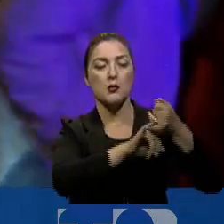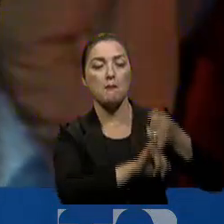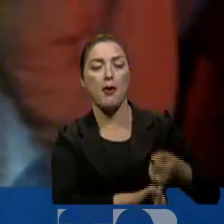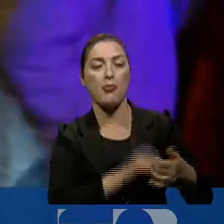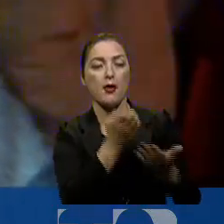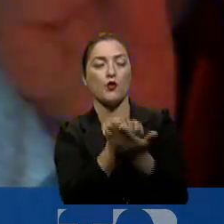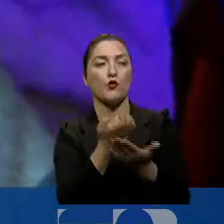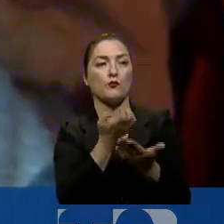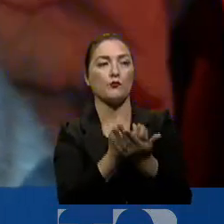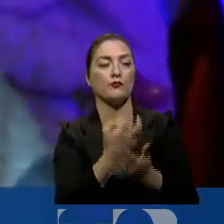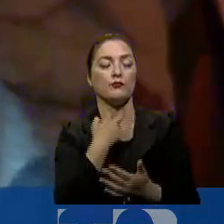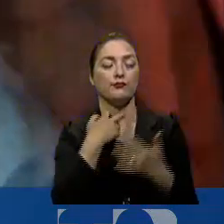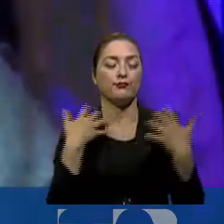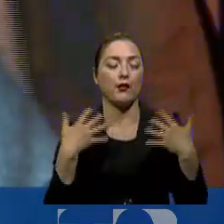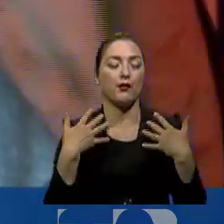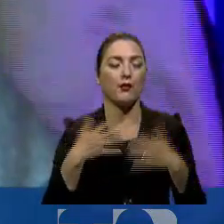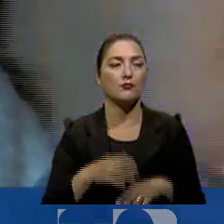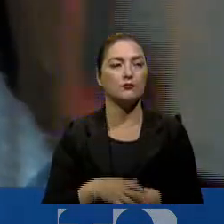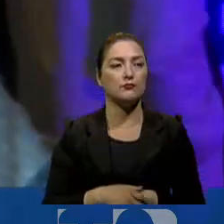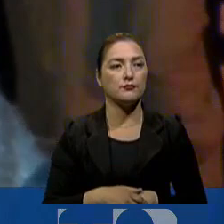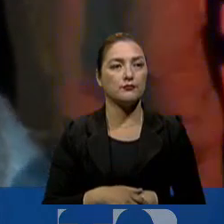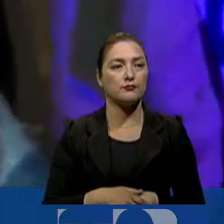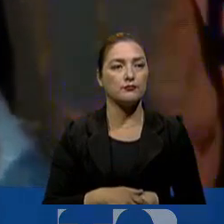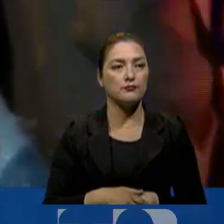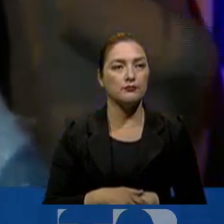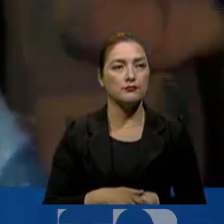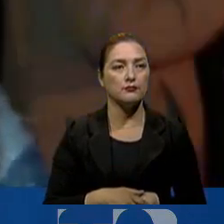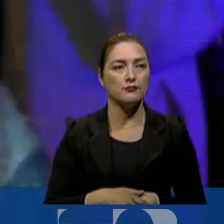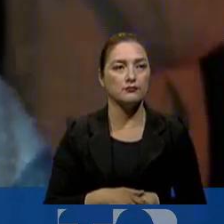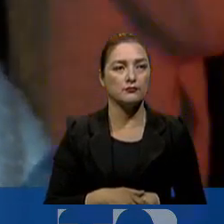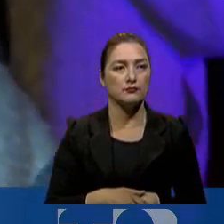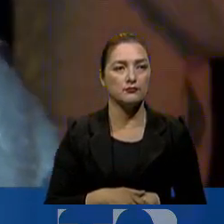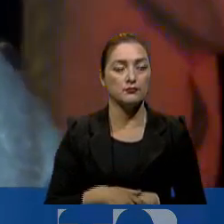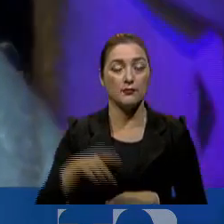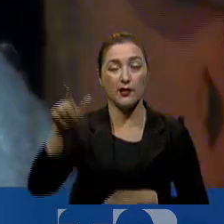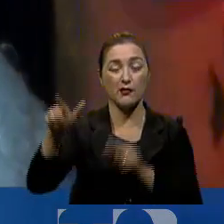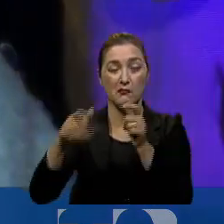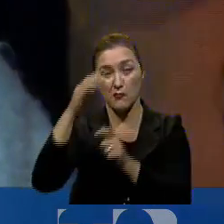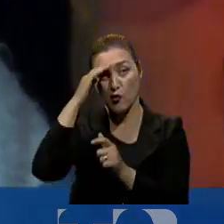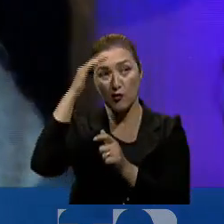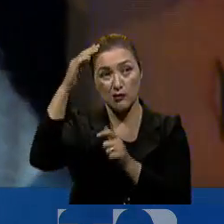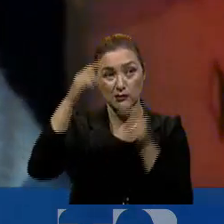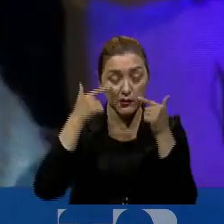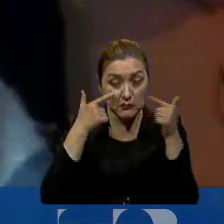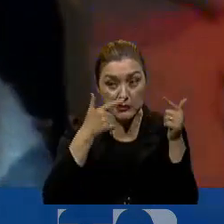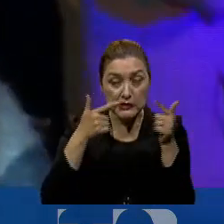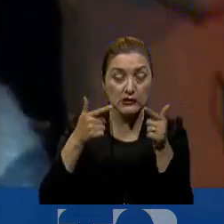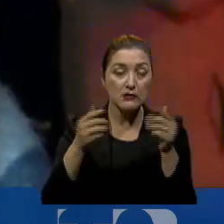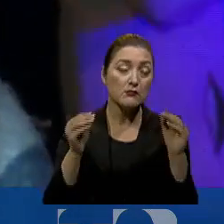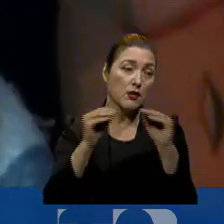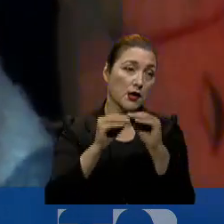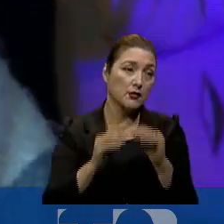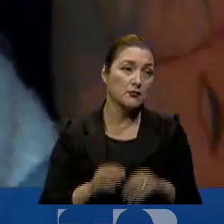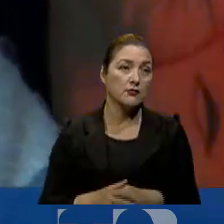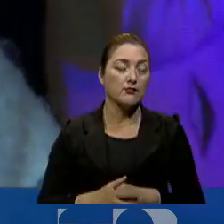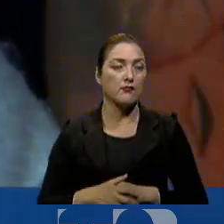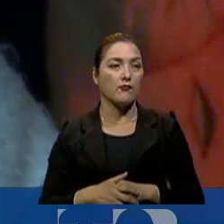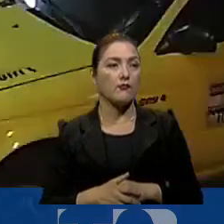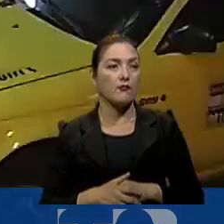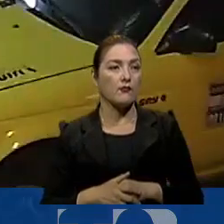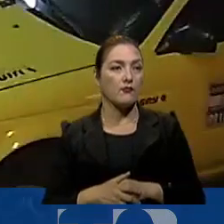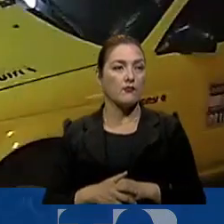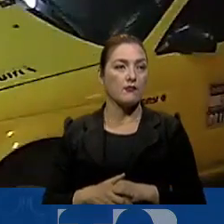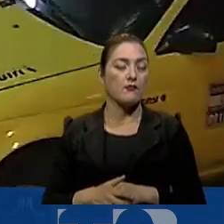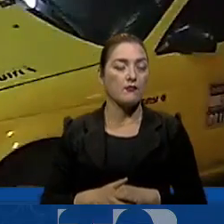también a veces me da miedo. Quisiera que también los señores policías nos vigilen un poco más en los locales que